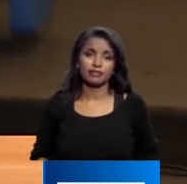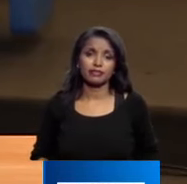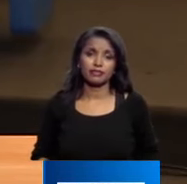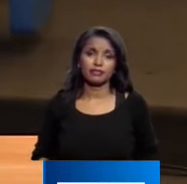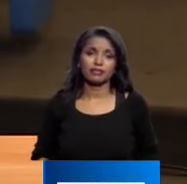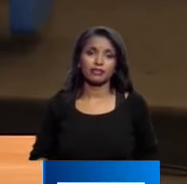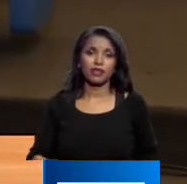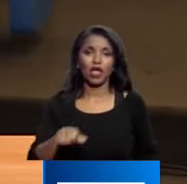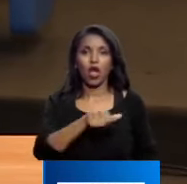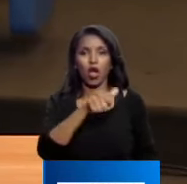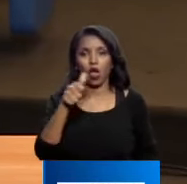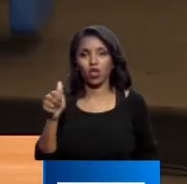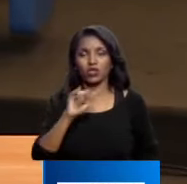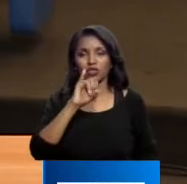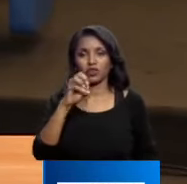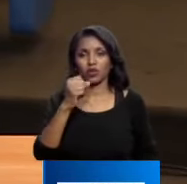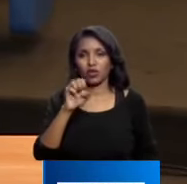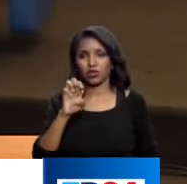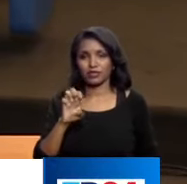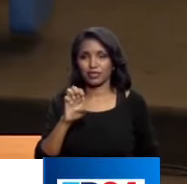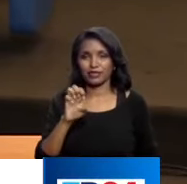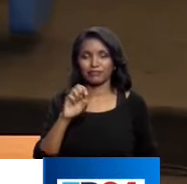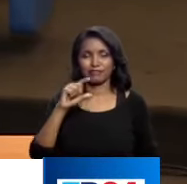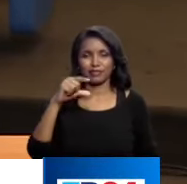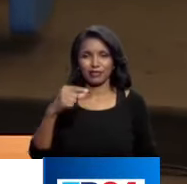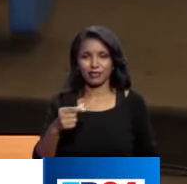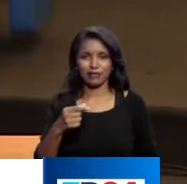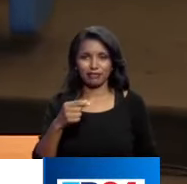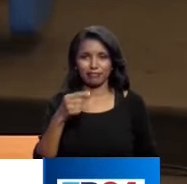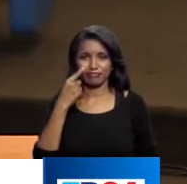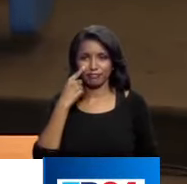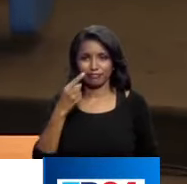Pasamos ahora al candidato José Gabriel Carrizo.